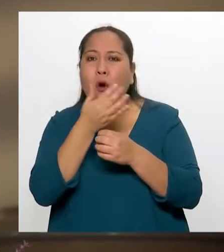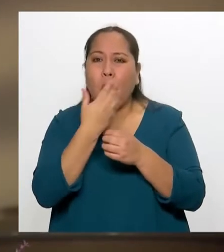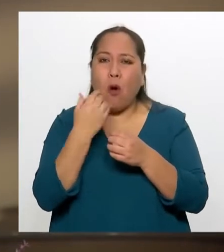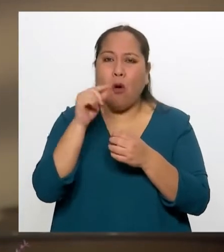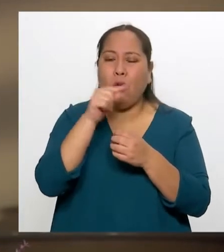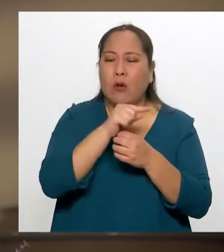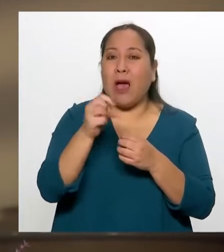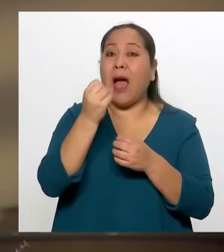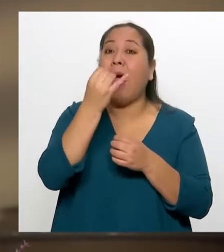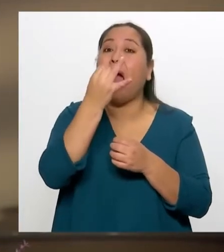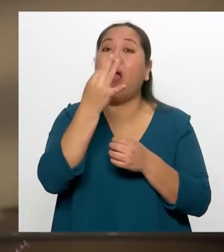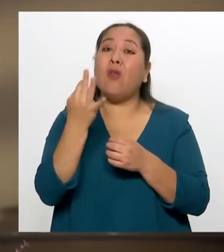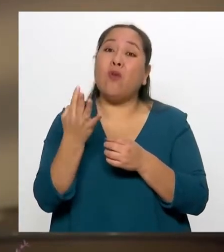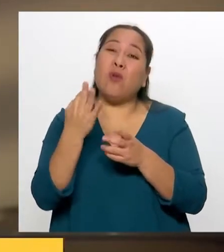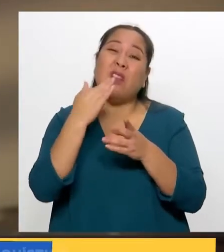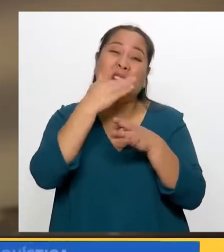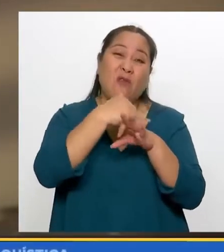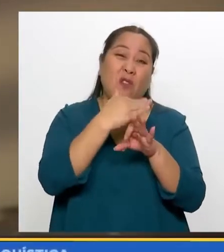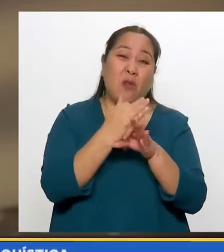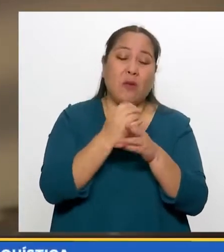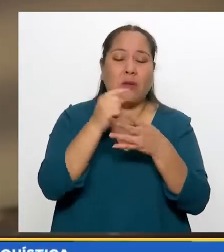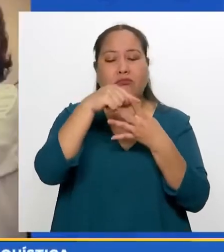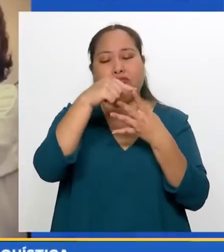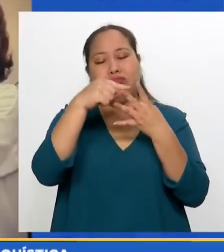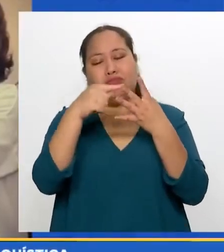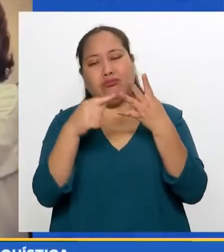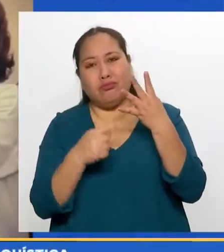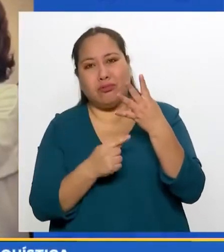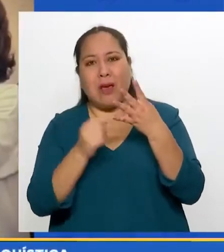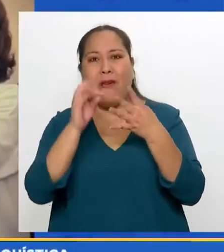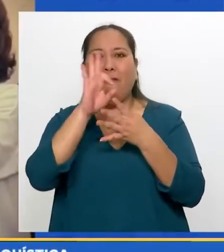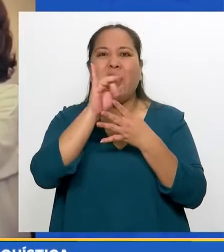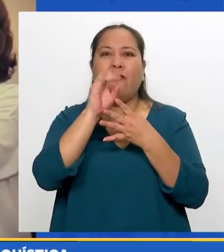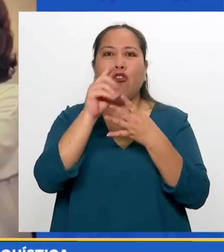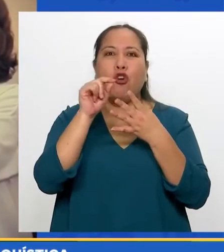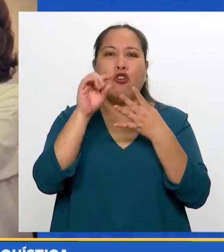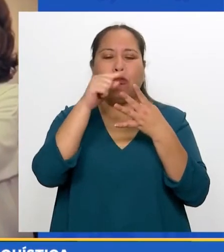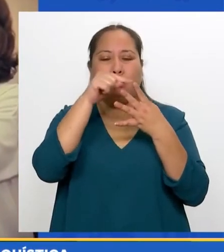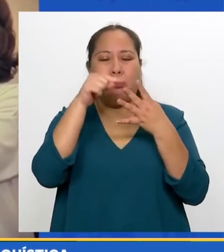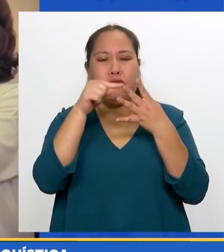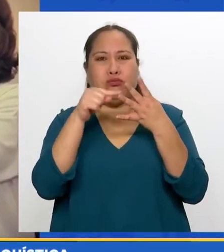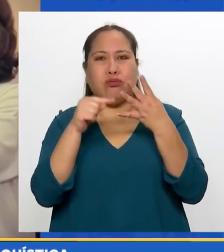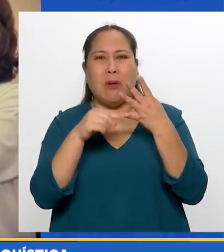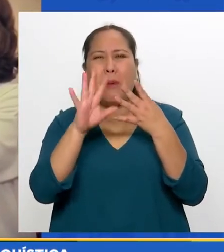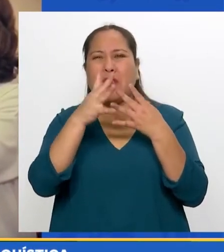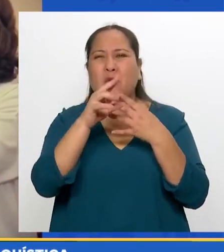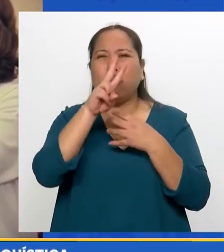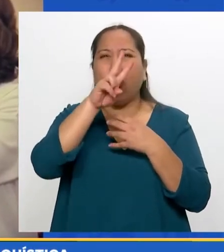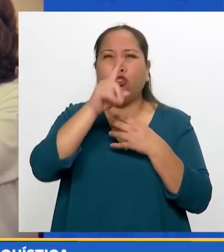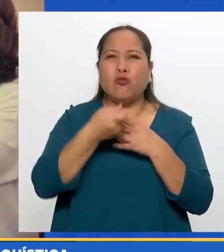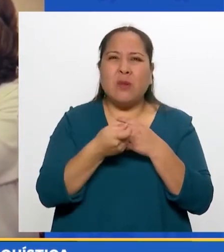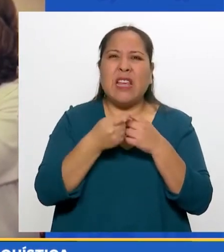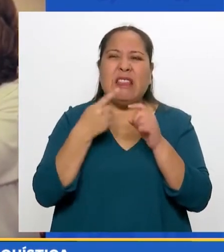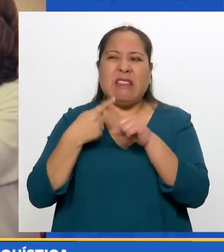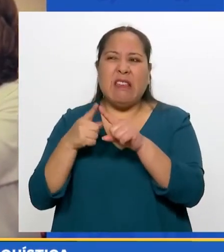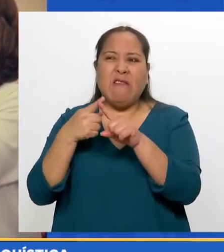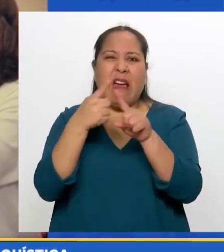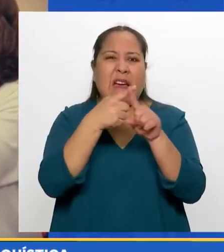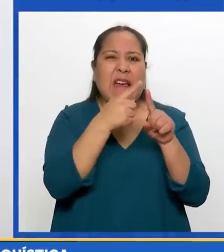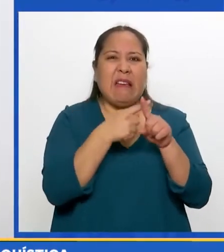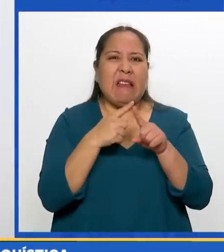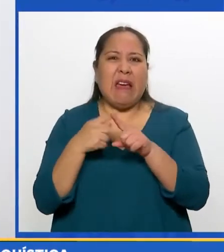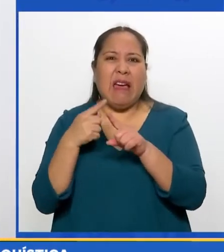tipos de fibrosis quística, ¿no? Es que hay varios tipos, se ha descubierto ya casi 2.000 variantes de